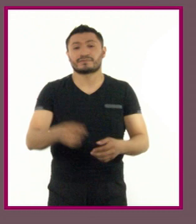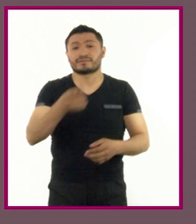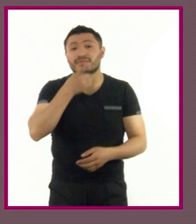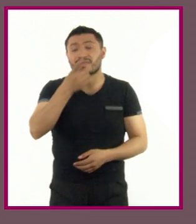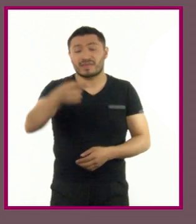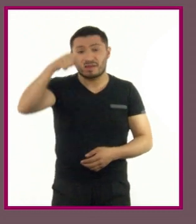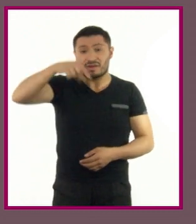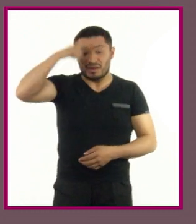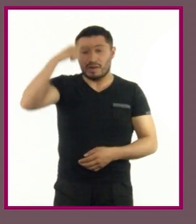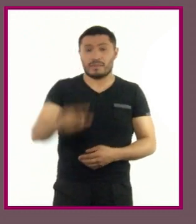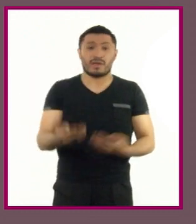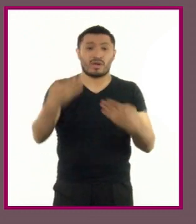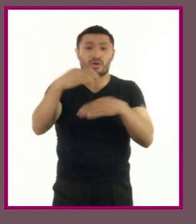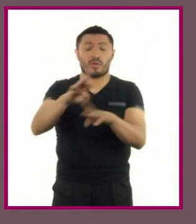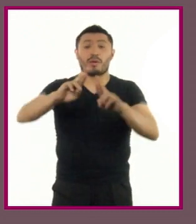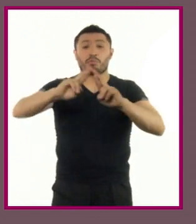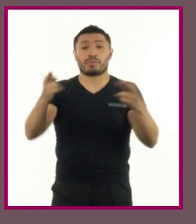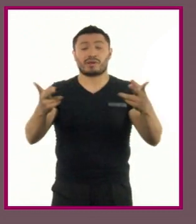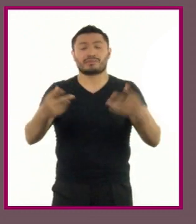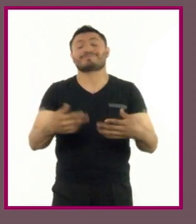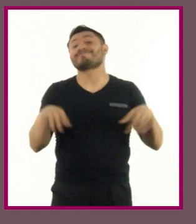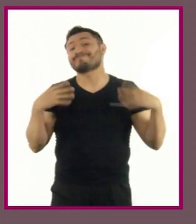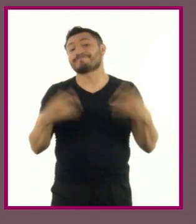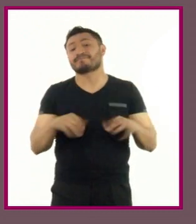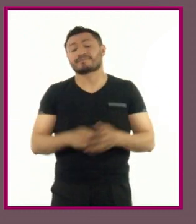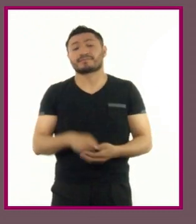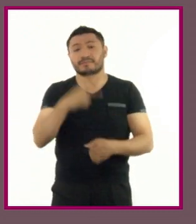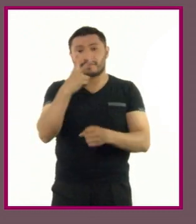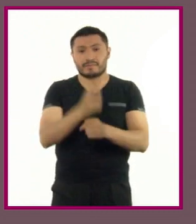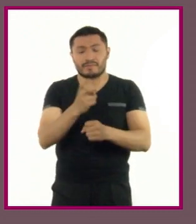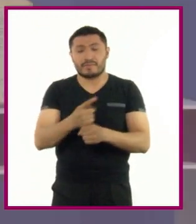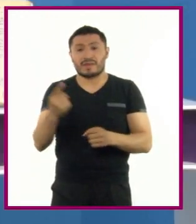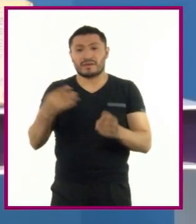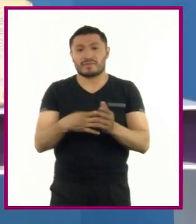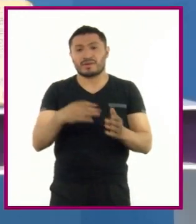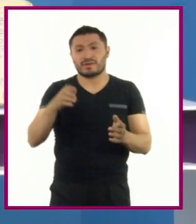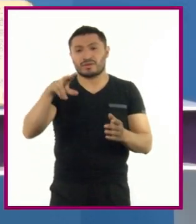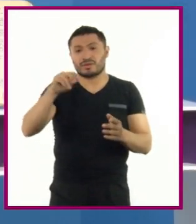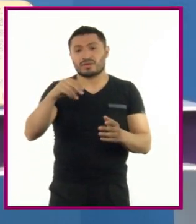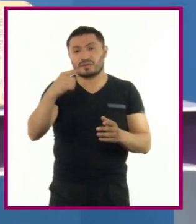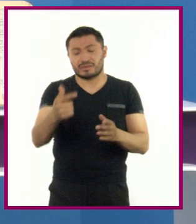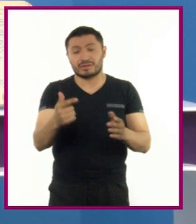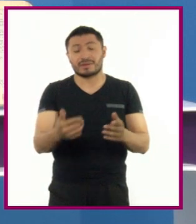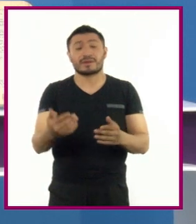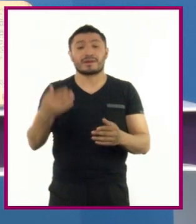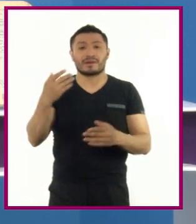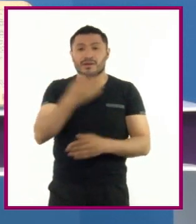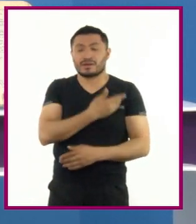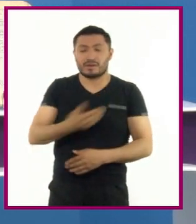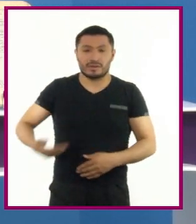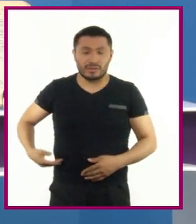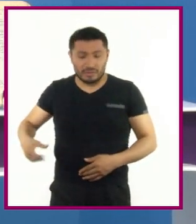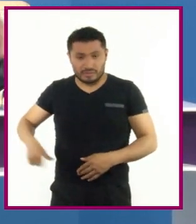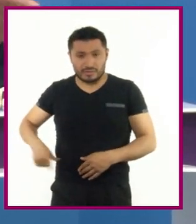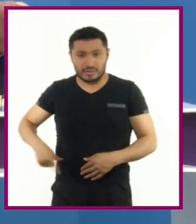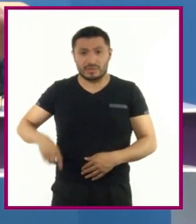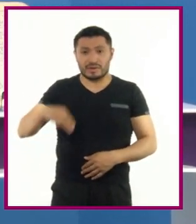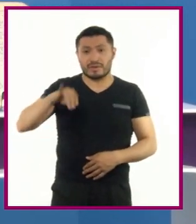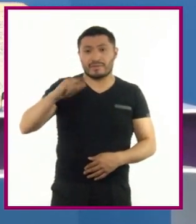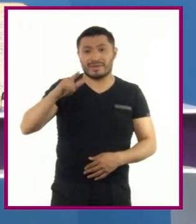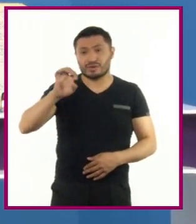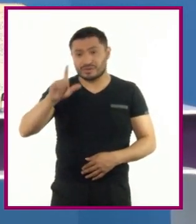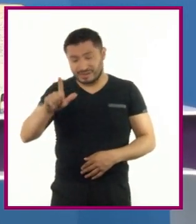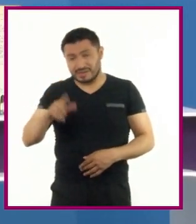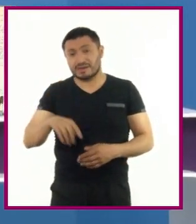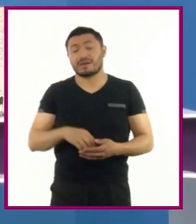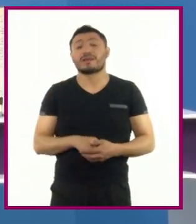a México en bancarrota. La segunda, en 1987, bajo el mandato de Miguel de la Madrid, la cual tuvo